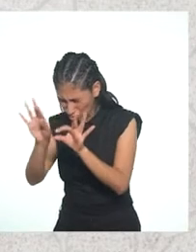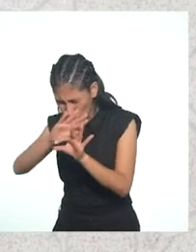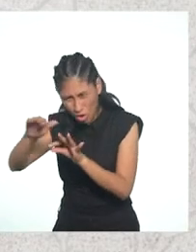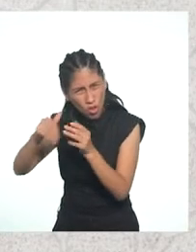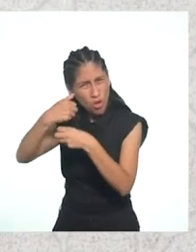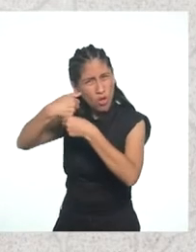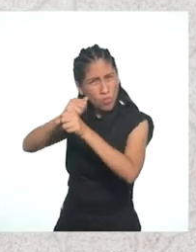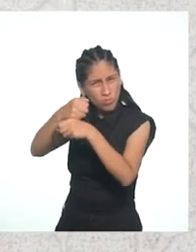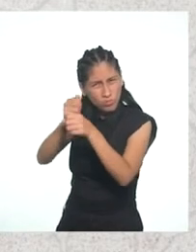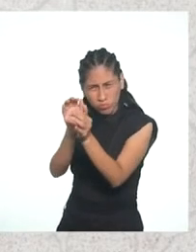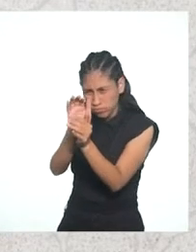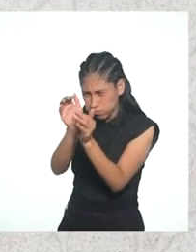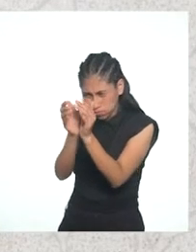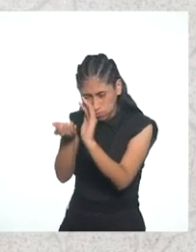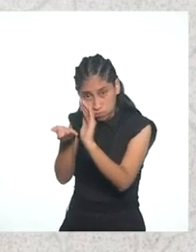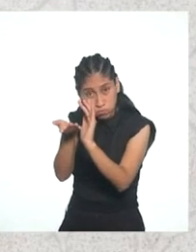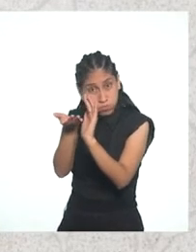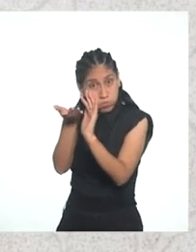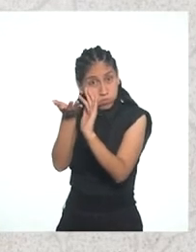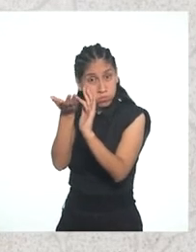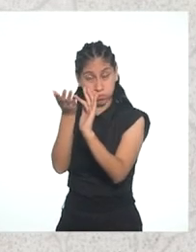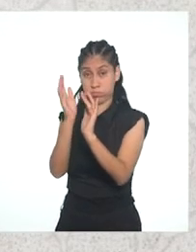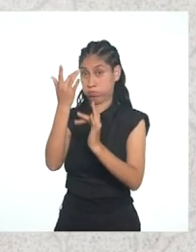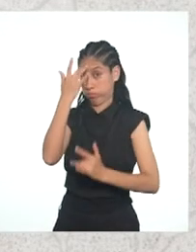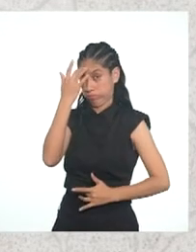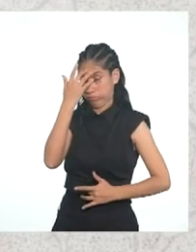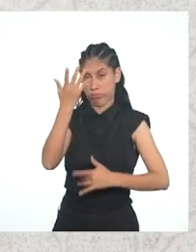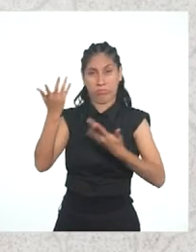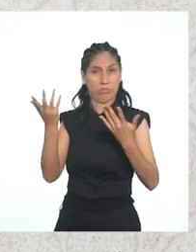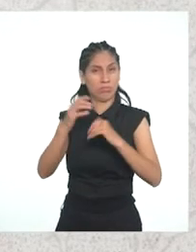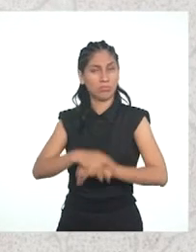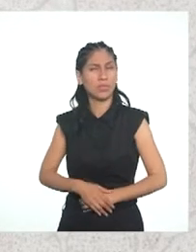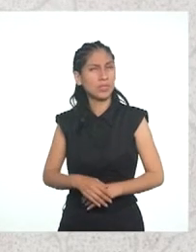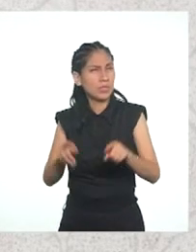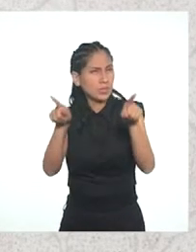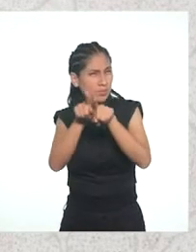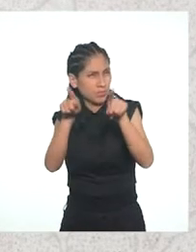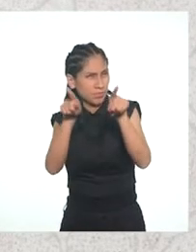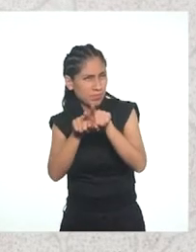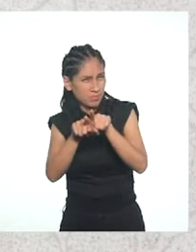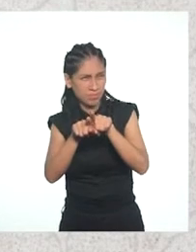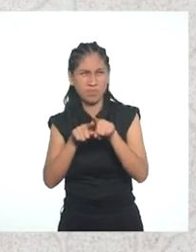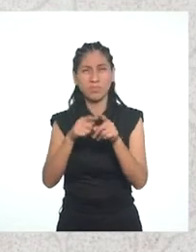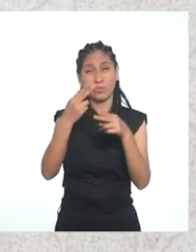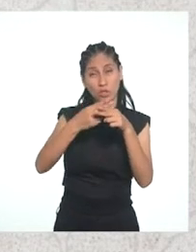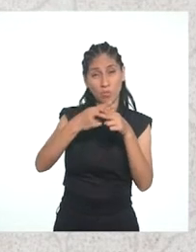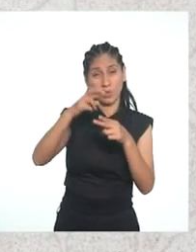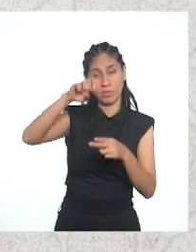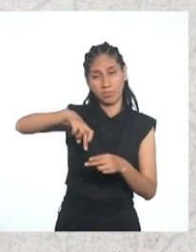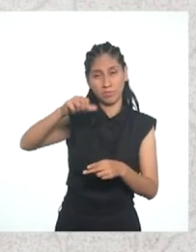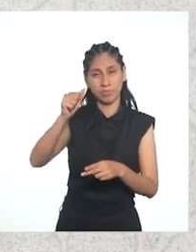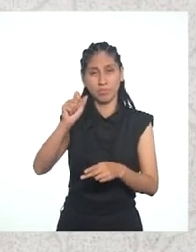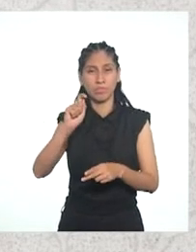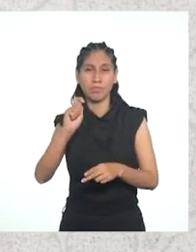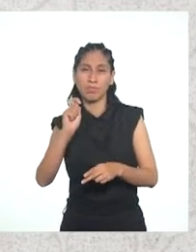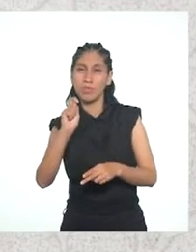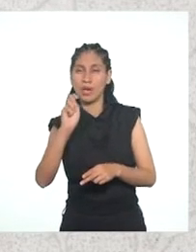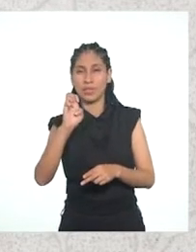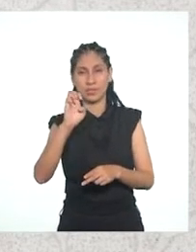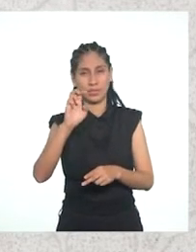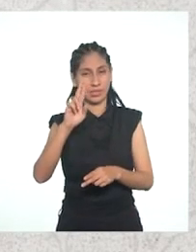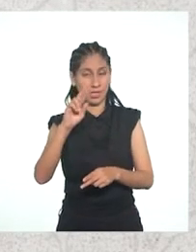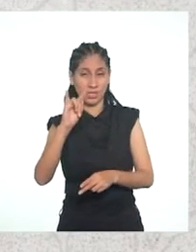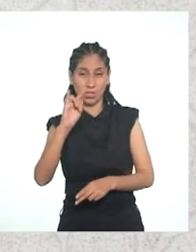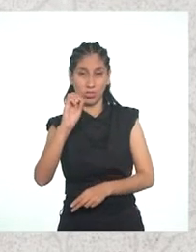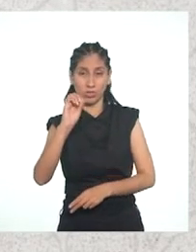presencia de microorganismos y que si se eliminan, la fermentación no se realiza. A este proceso se le llama pasteurización.